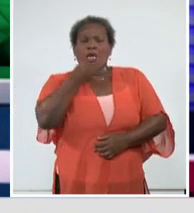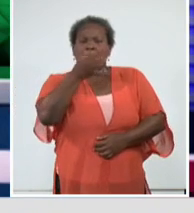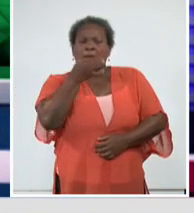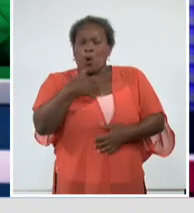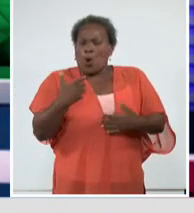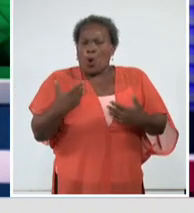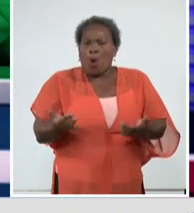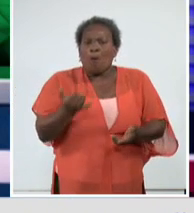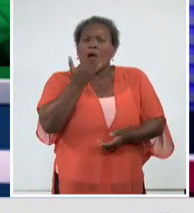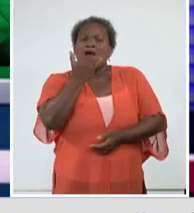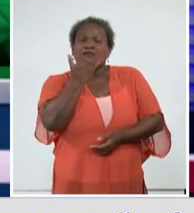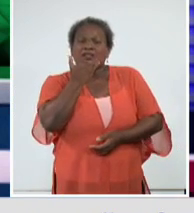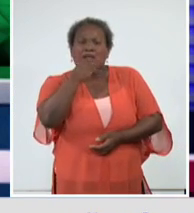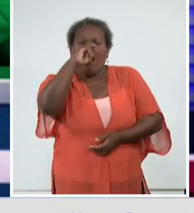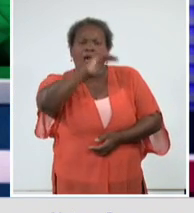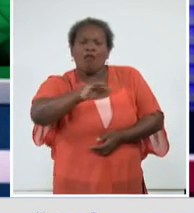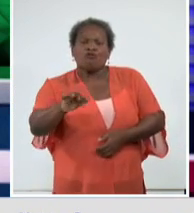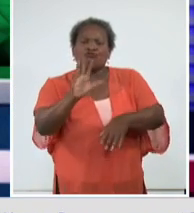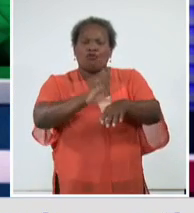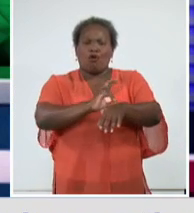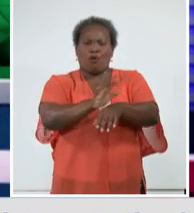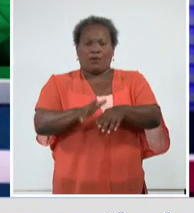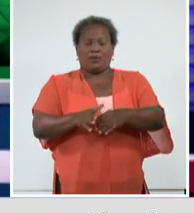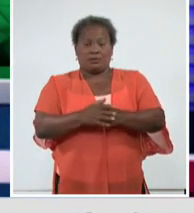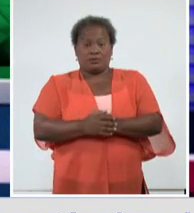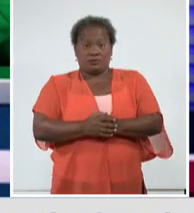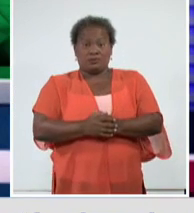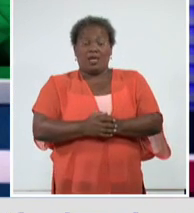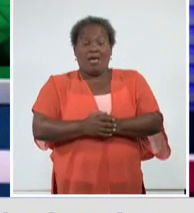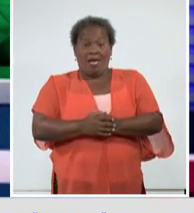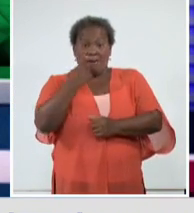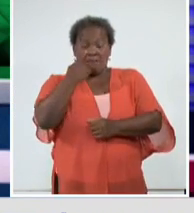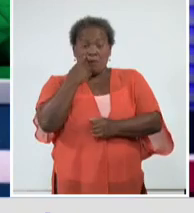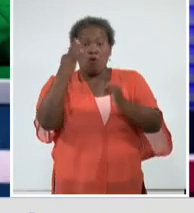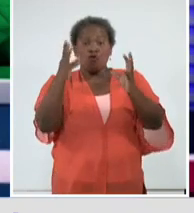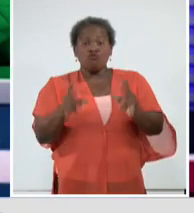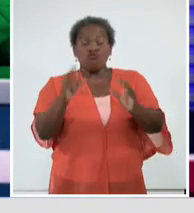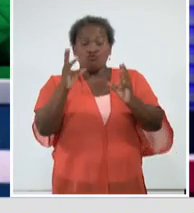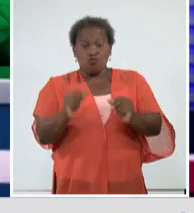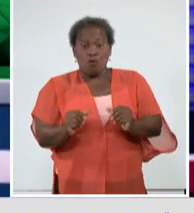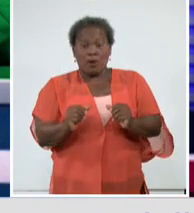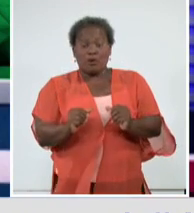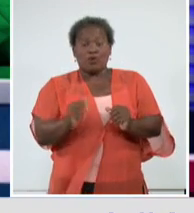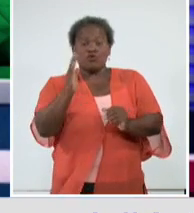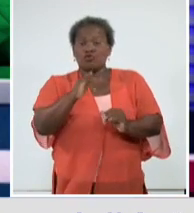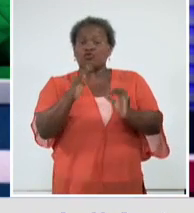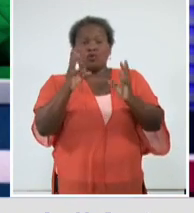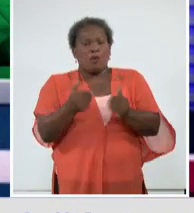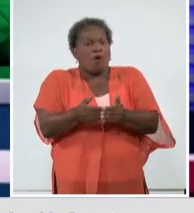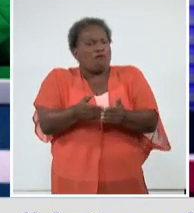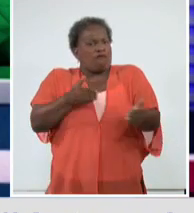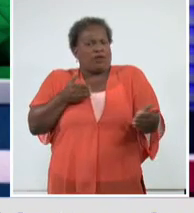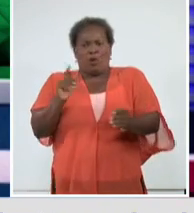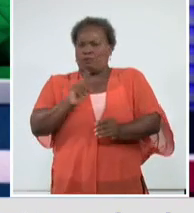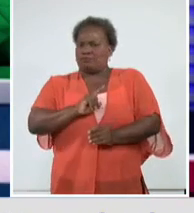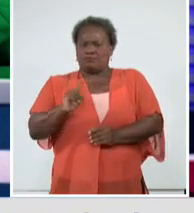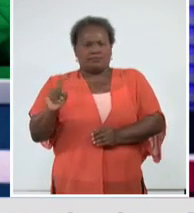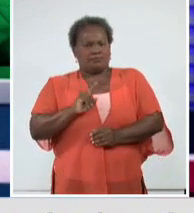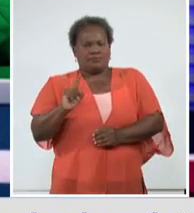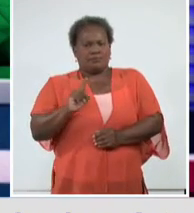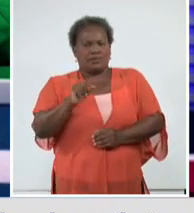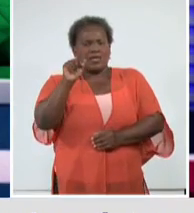población pediátrica. Y hasta los números de hoy, que siempre decimos que los números no son meros números, que es la interpretación que nos dan, que